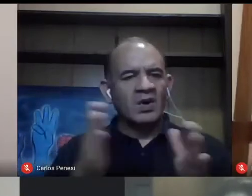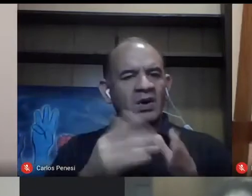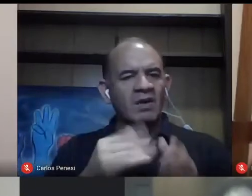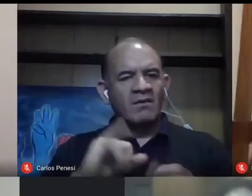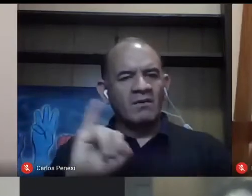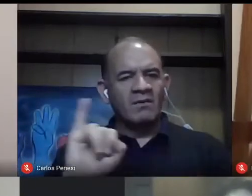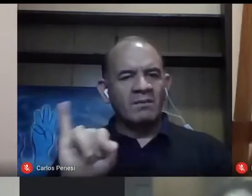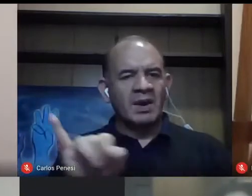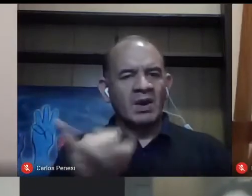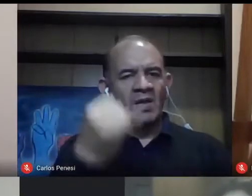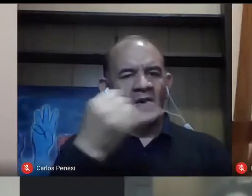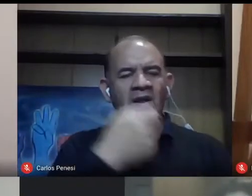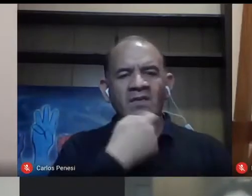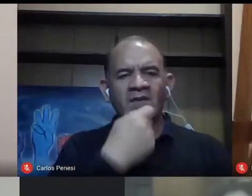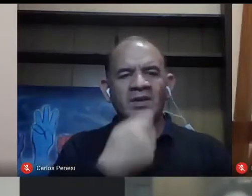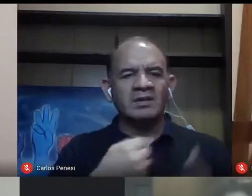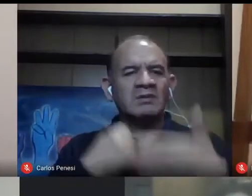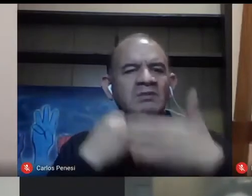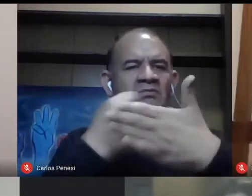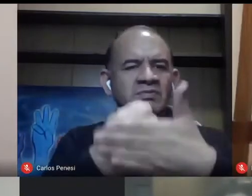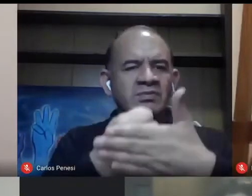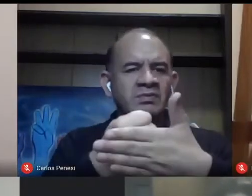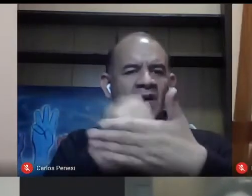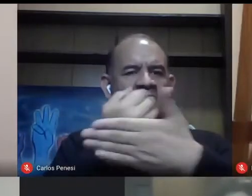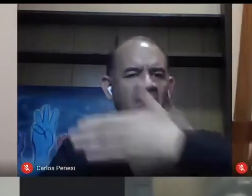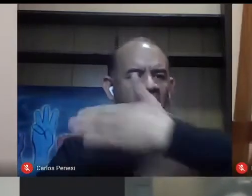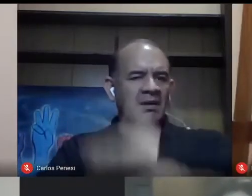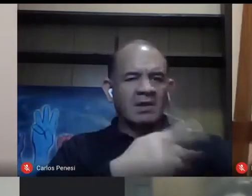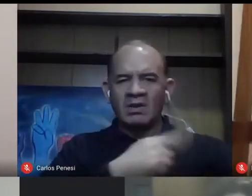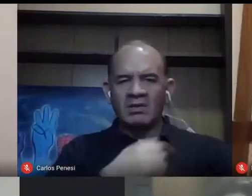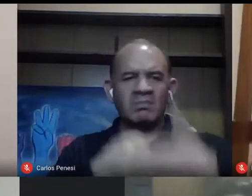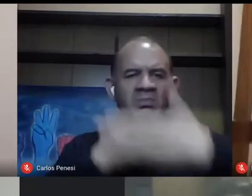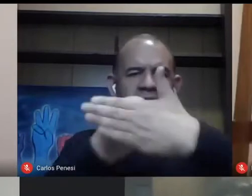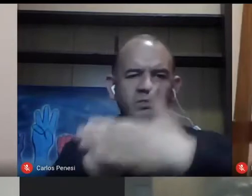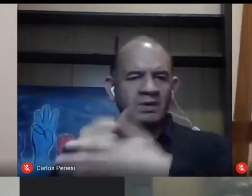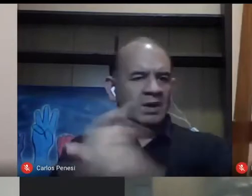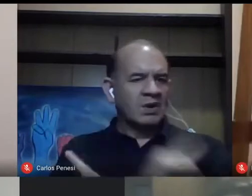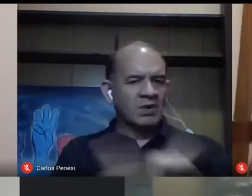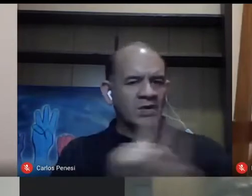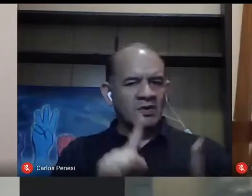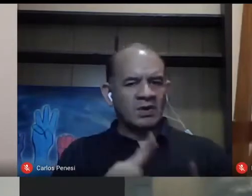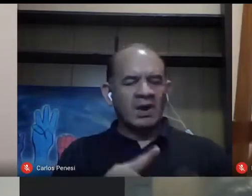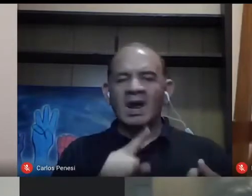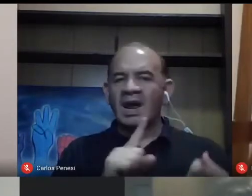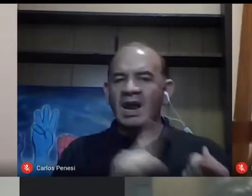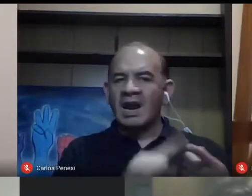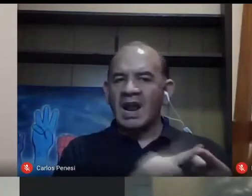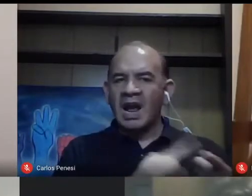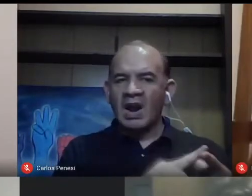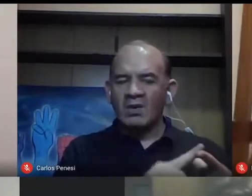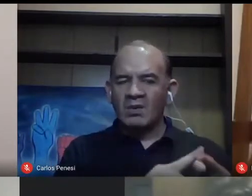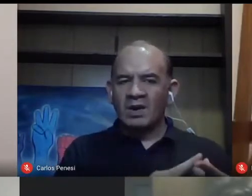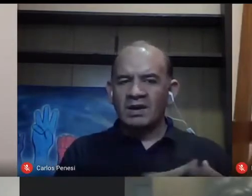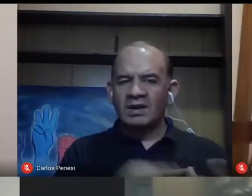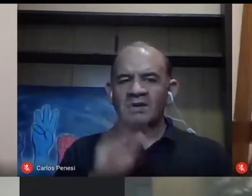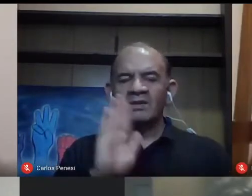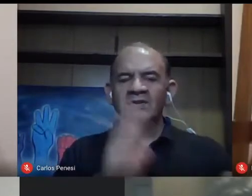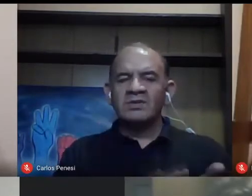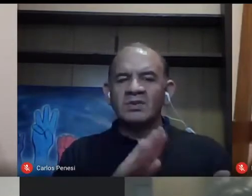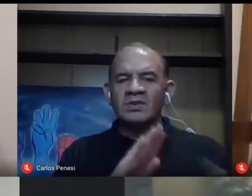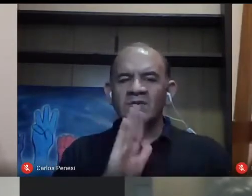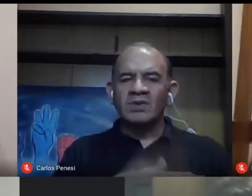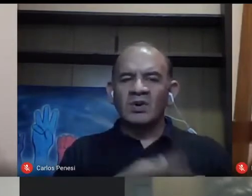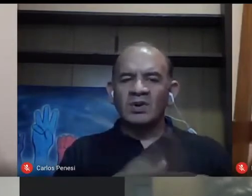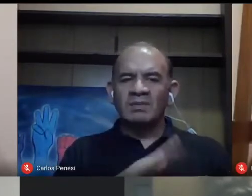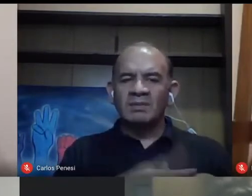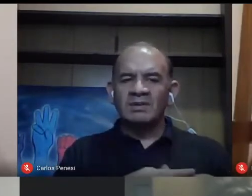una barrera para la persona con discapacidad, porque el tratado y los autores de